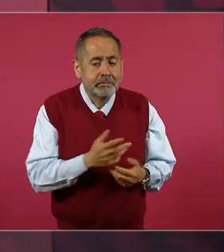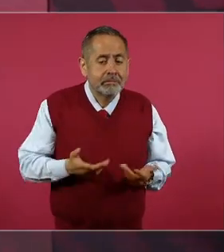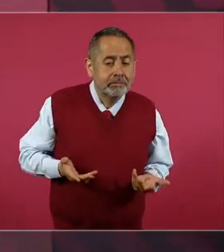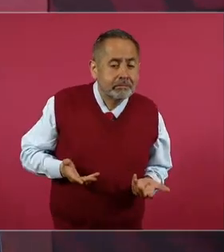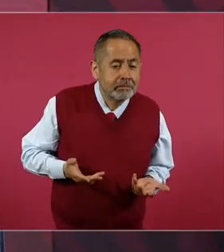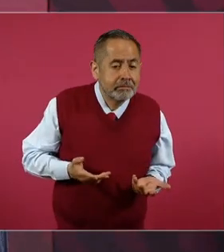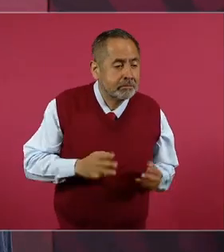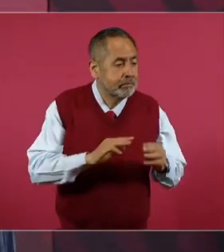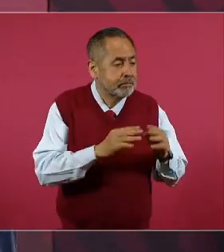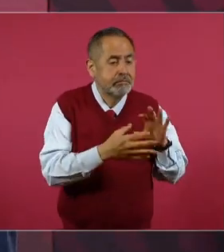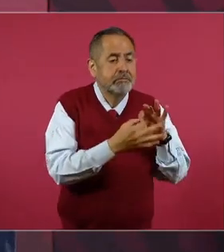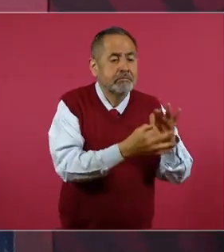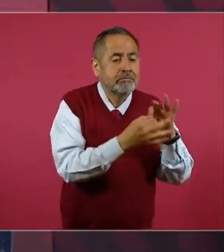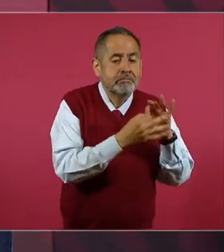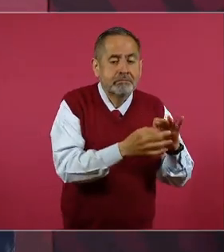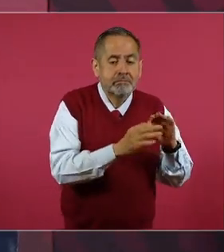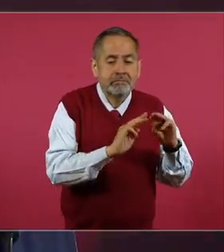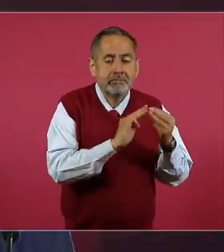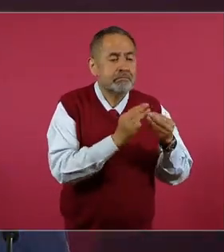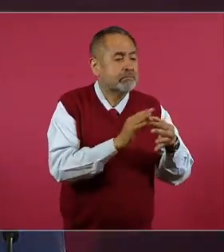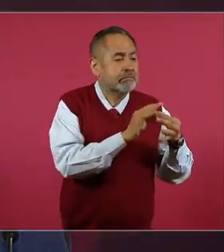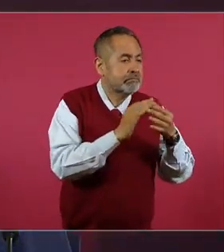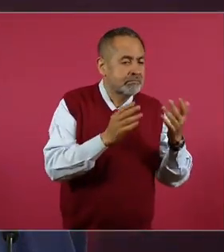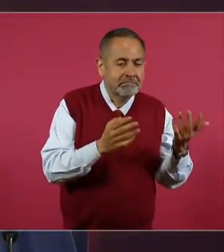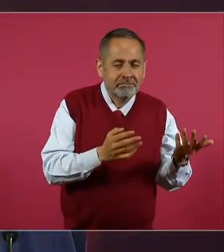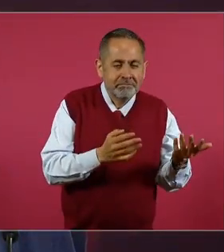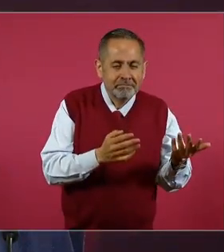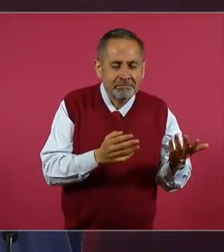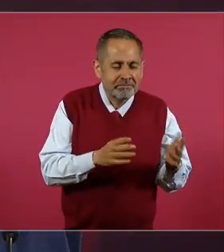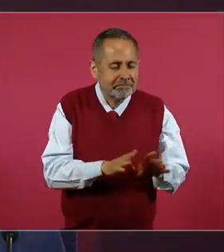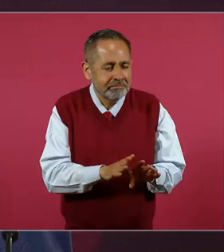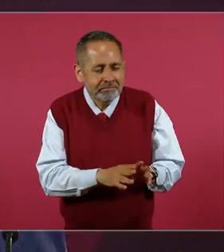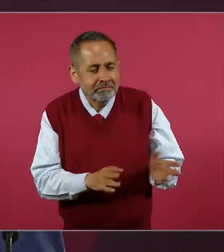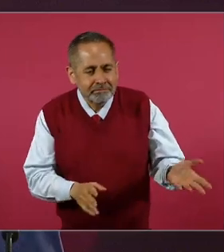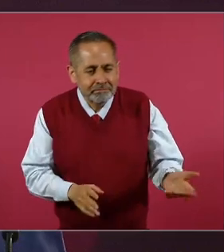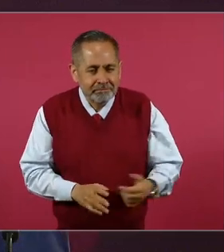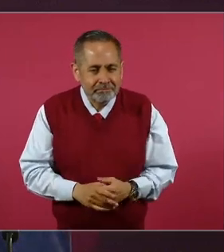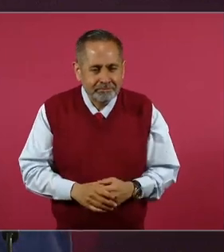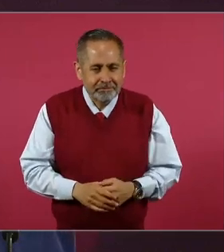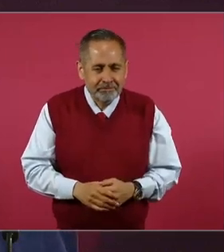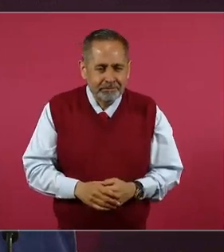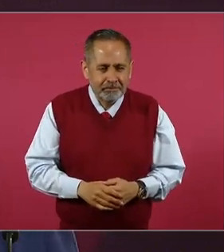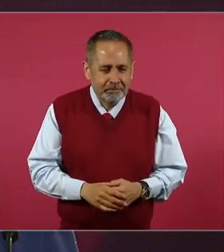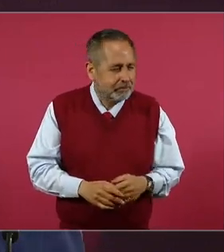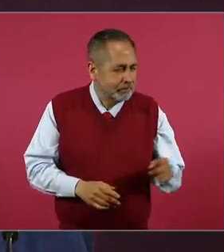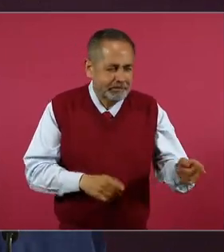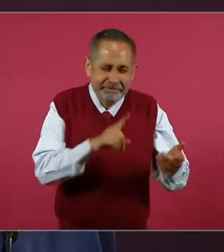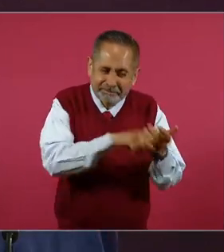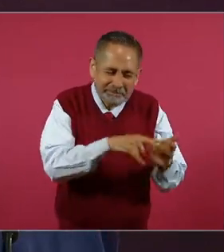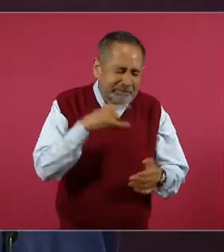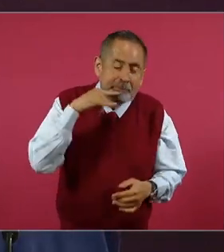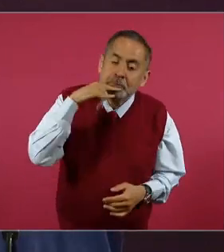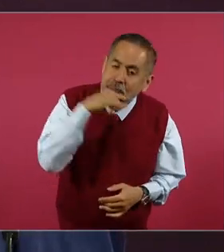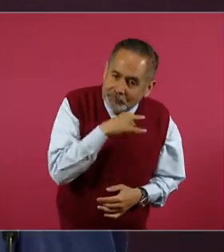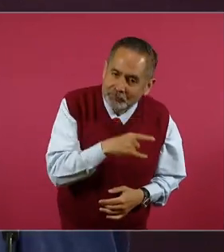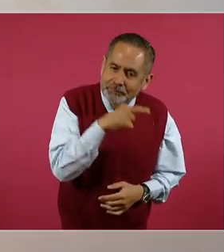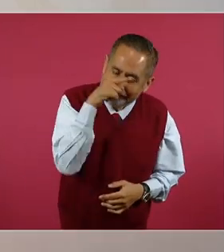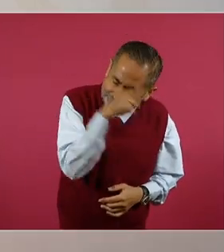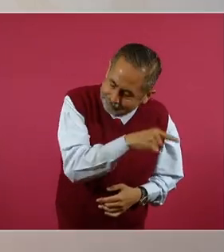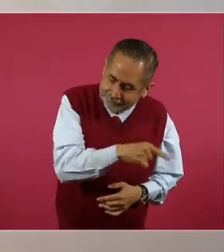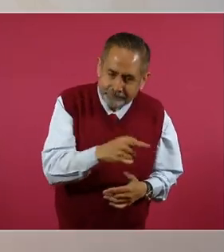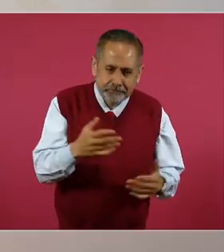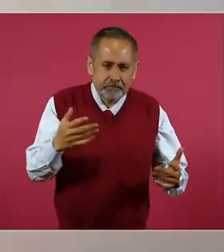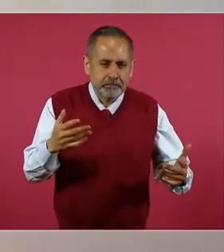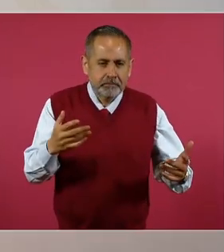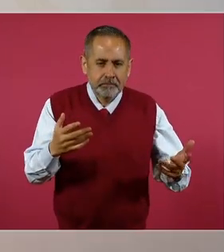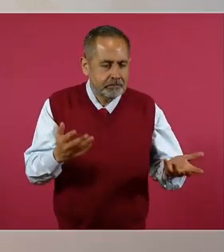por vinculación con el crimen organizado. Se necesita ser hipócrita. O